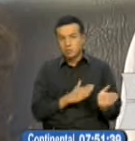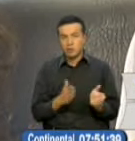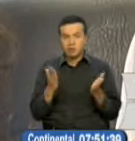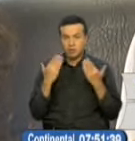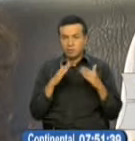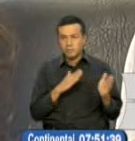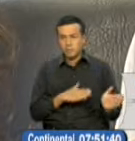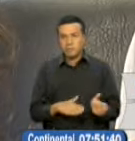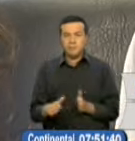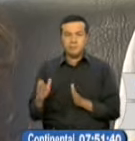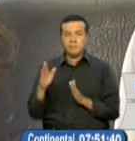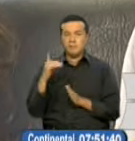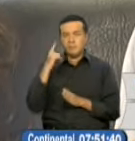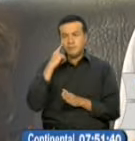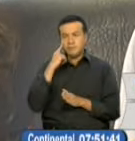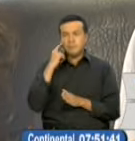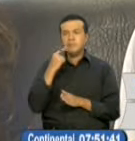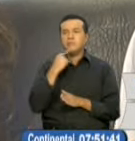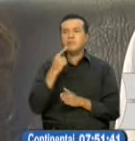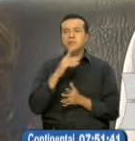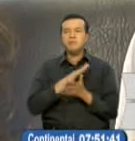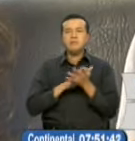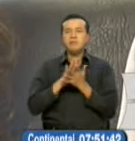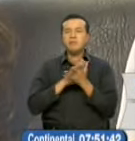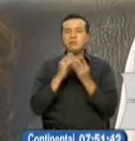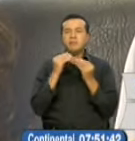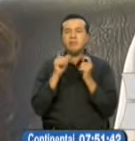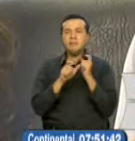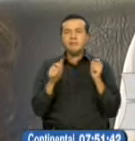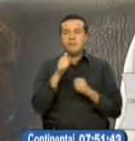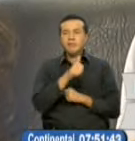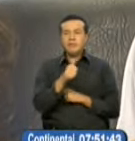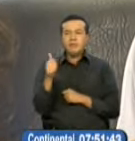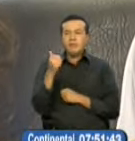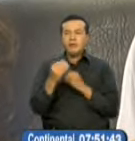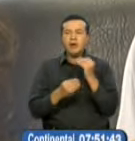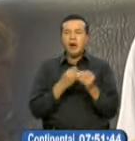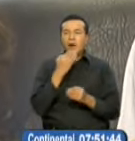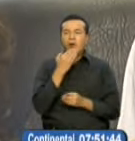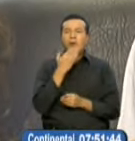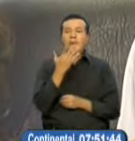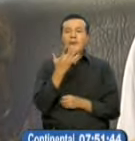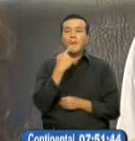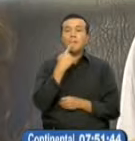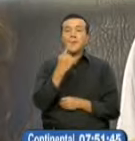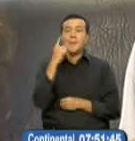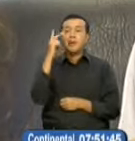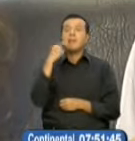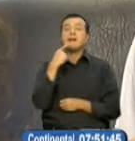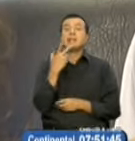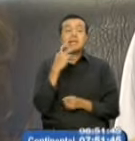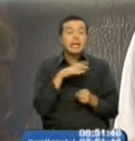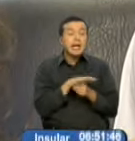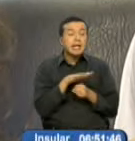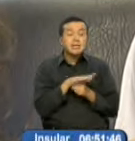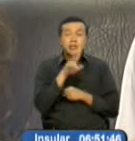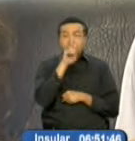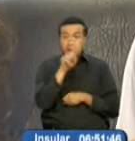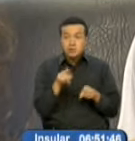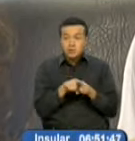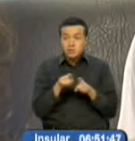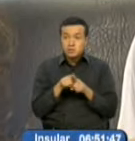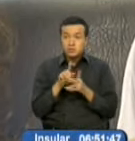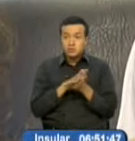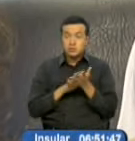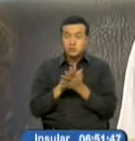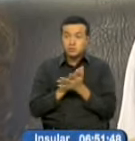producir un descontento que quieren capitalizar bajo la fórmula de venezolanizar el